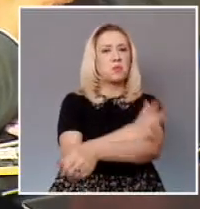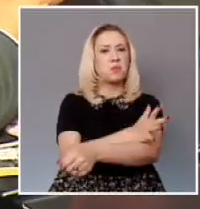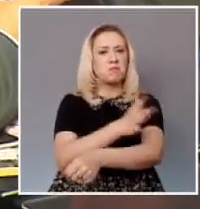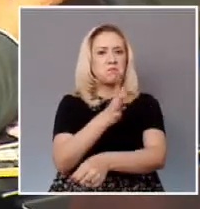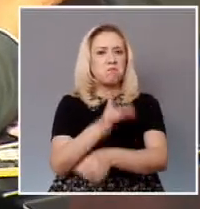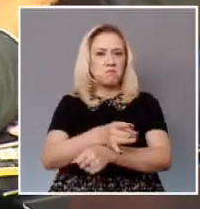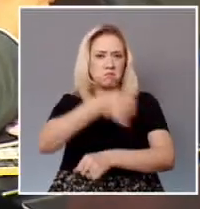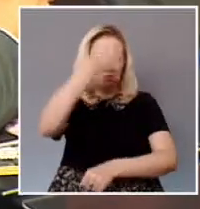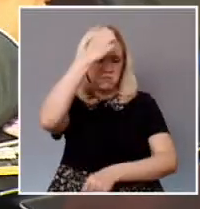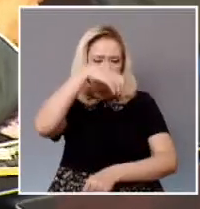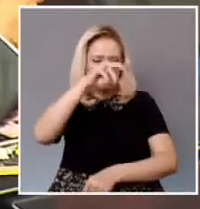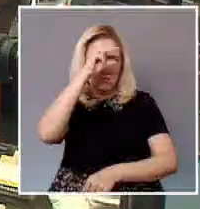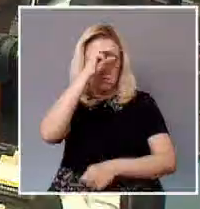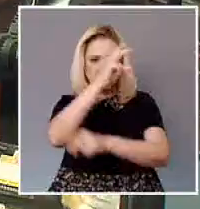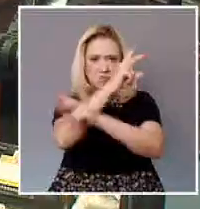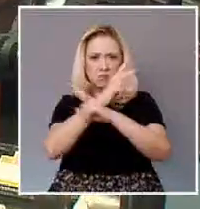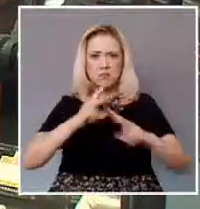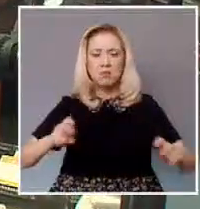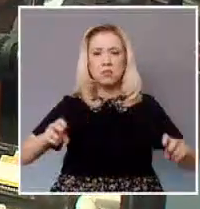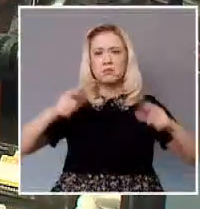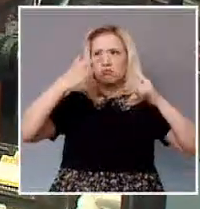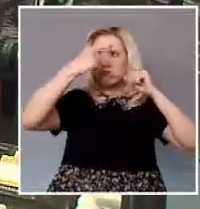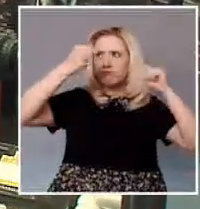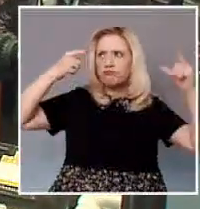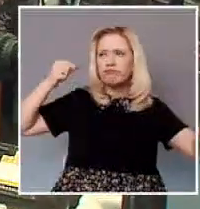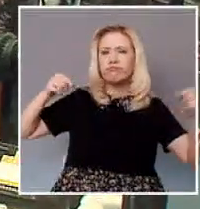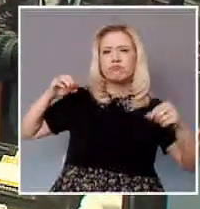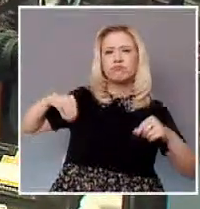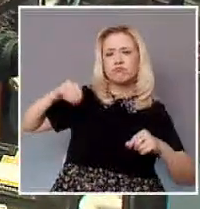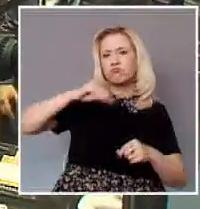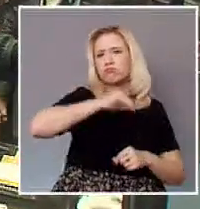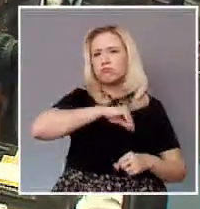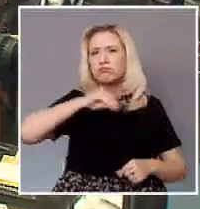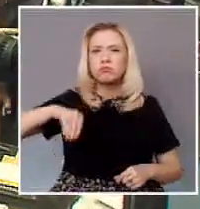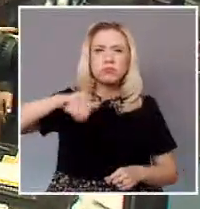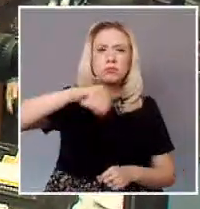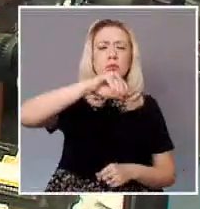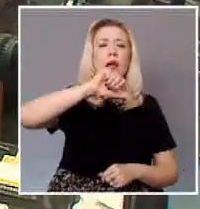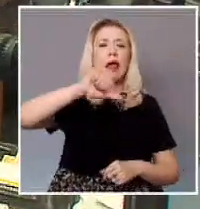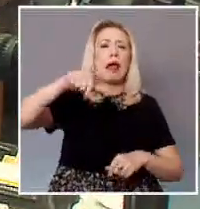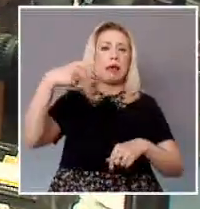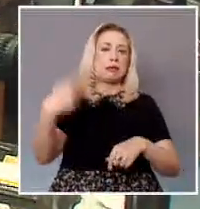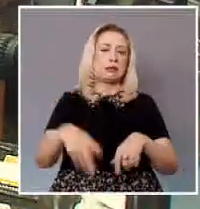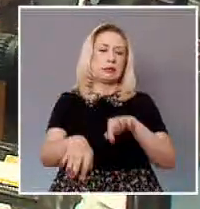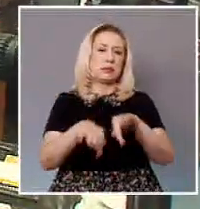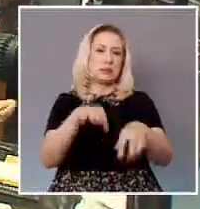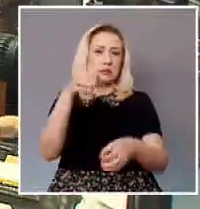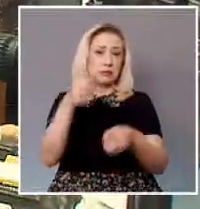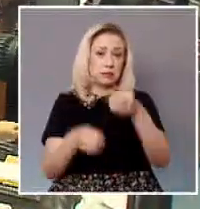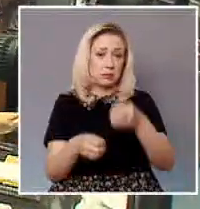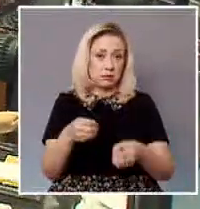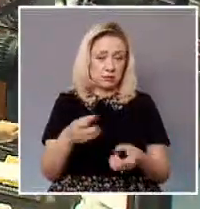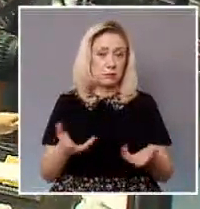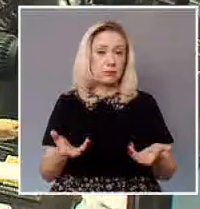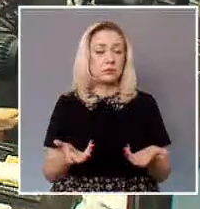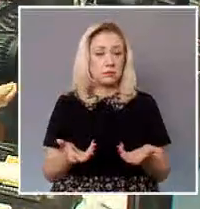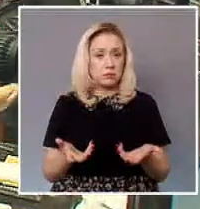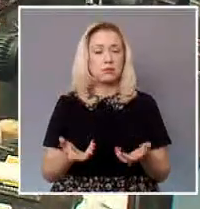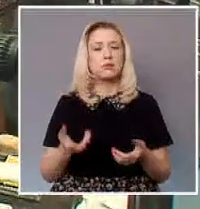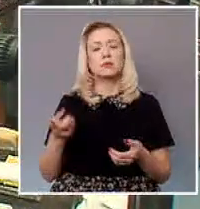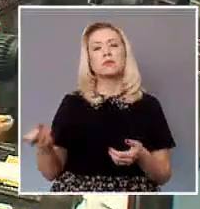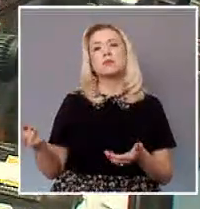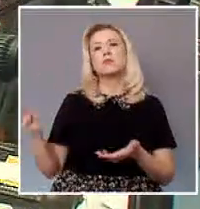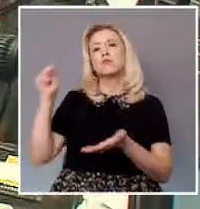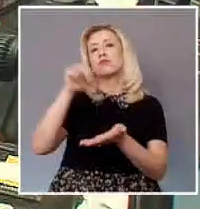antecedentes profesionales en el ejercicio de la actividad jurídica. La Comisión de Justicia citará a comparecer a las integrantes de